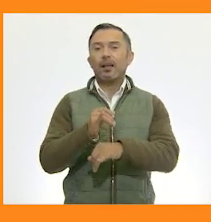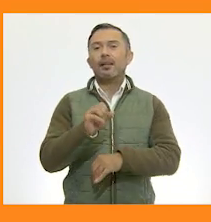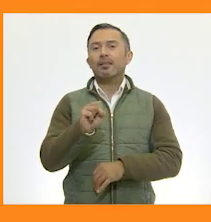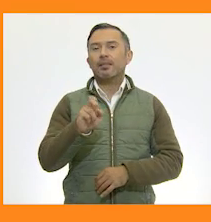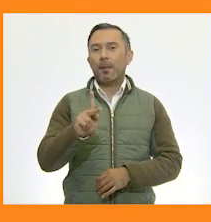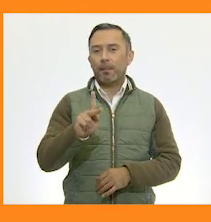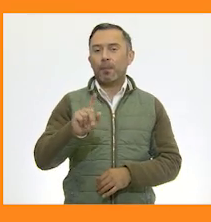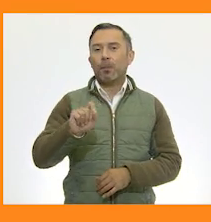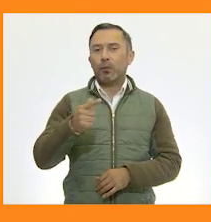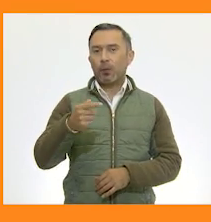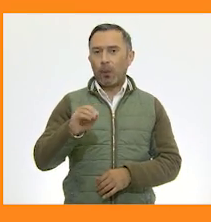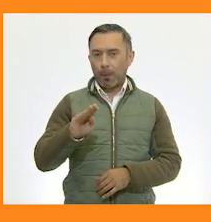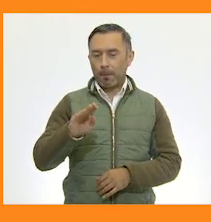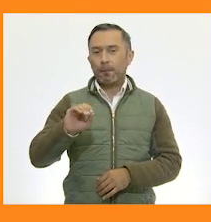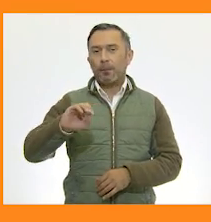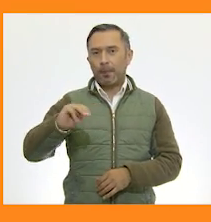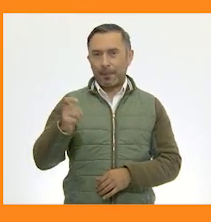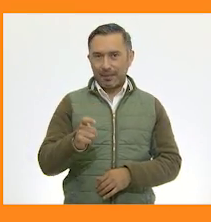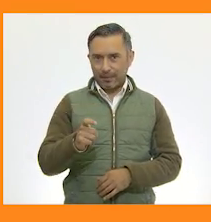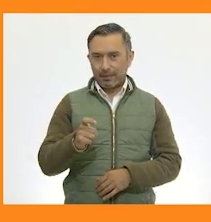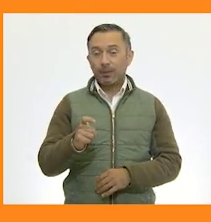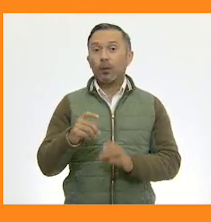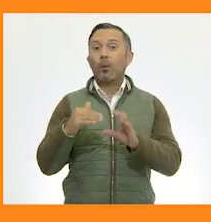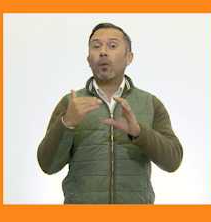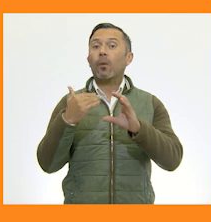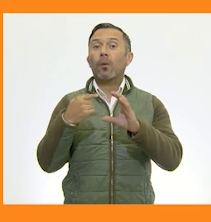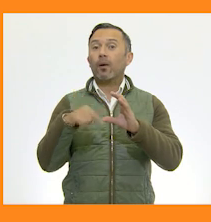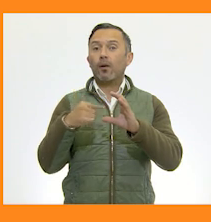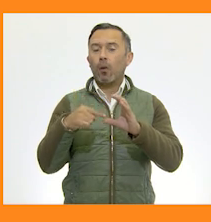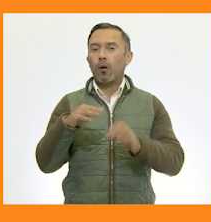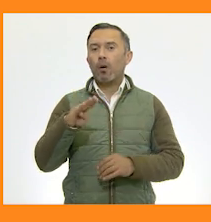cep.gov.mx, correo electrónico